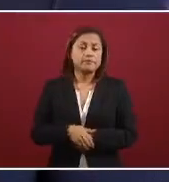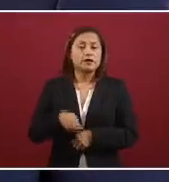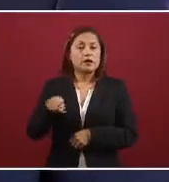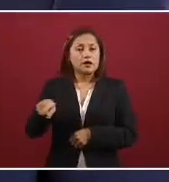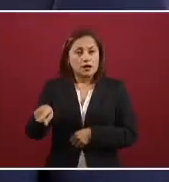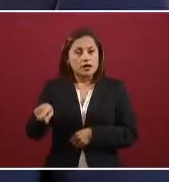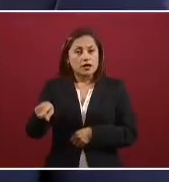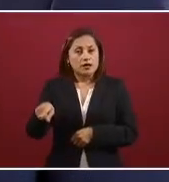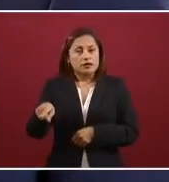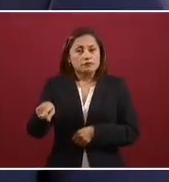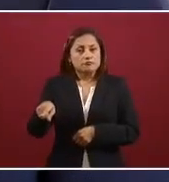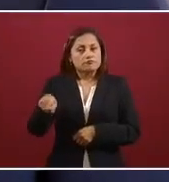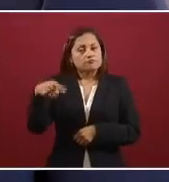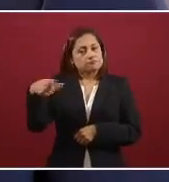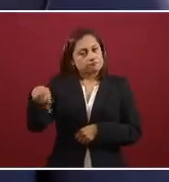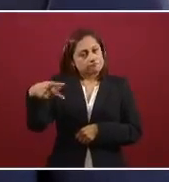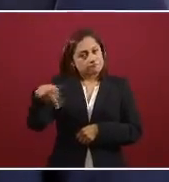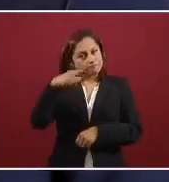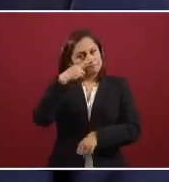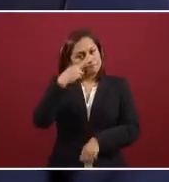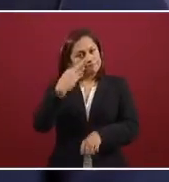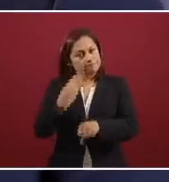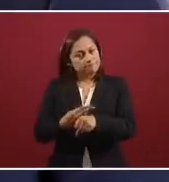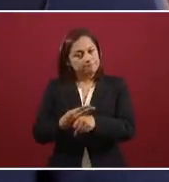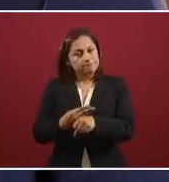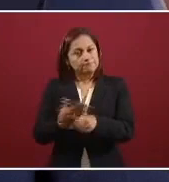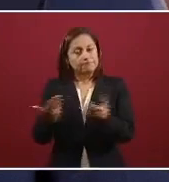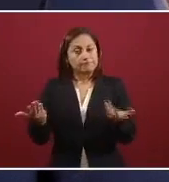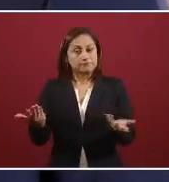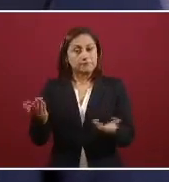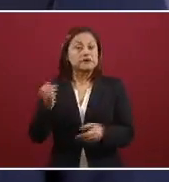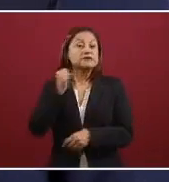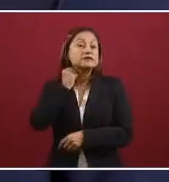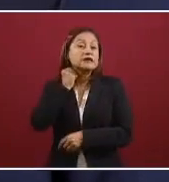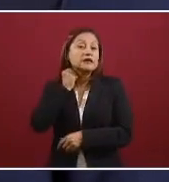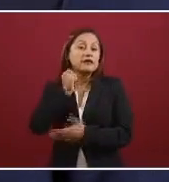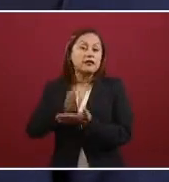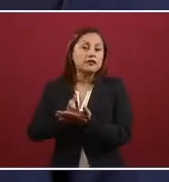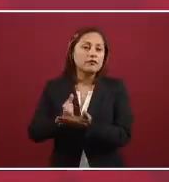facultad de la Cámara. En esto no interviene el Senado.